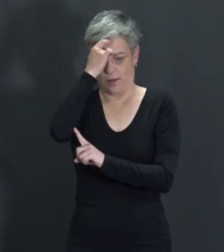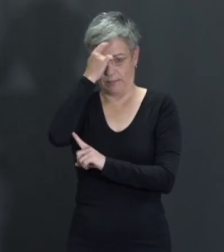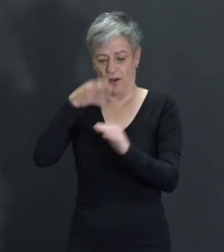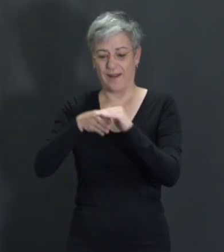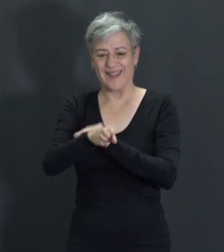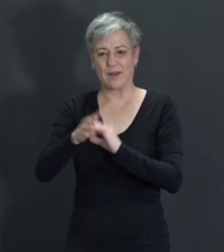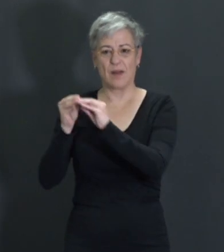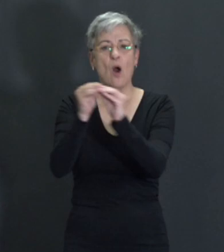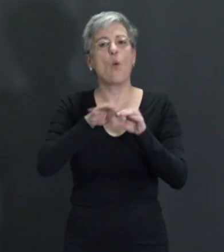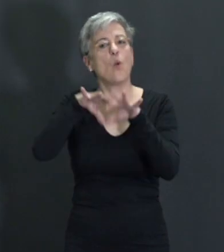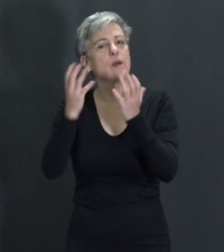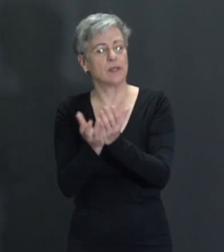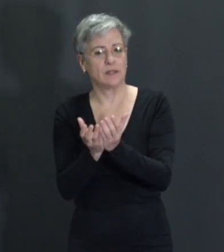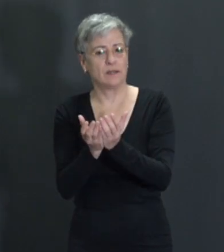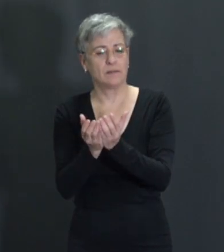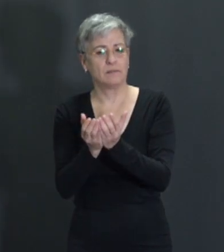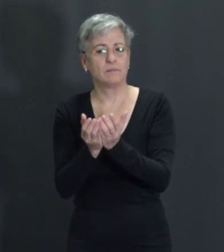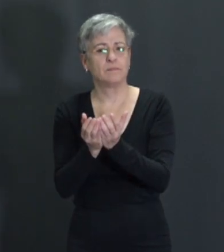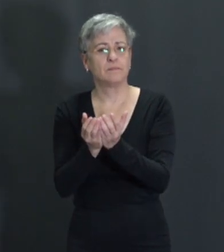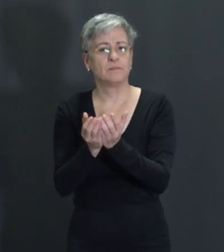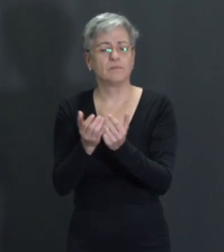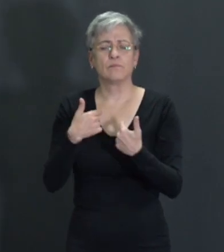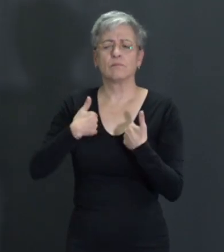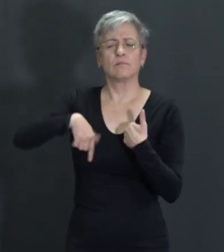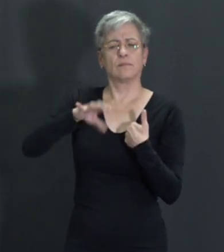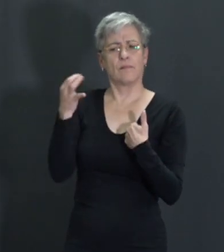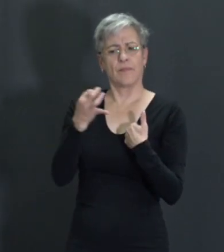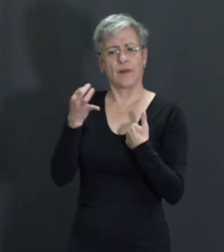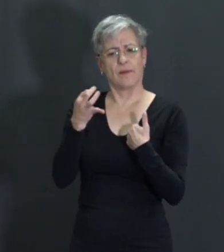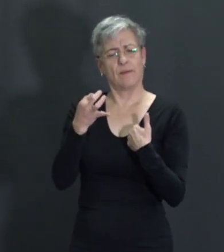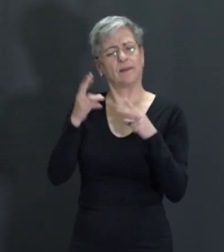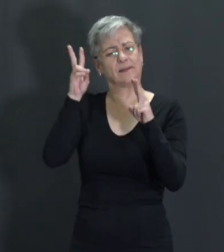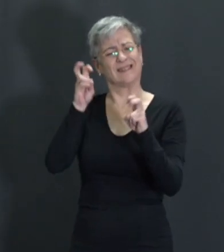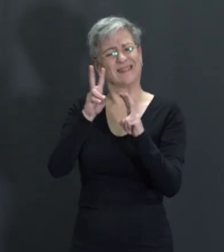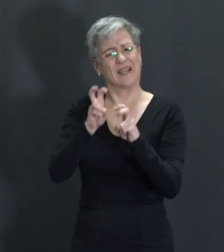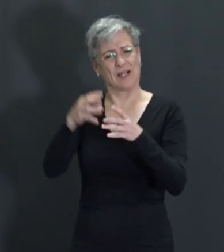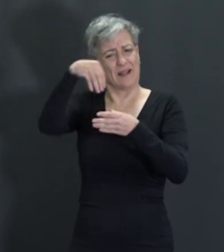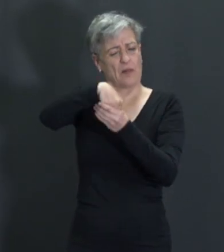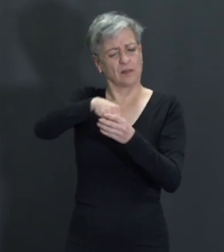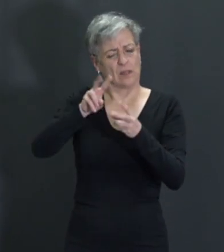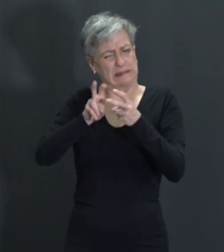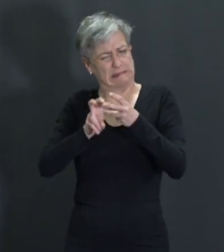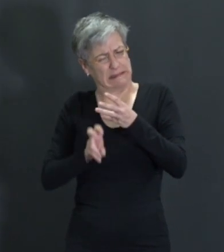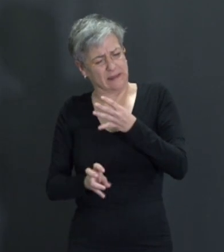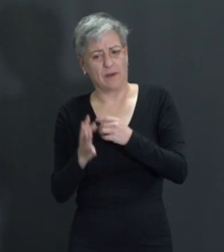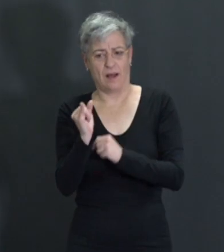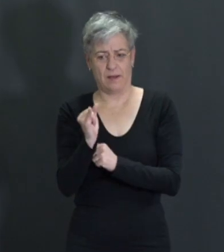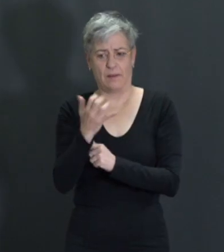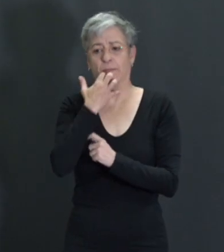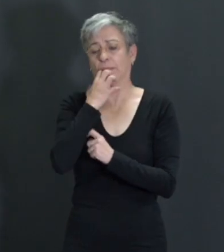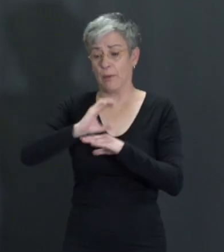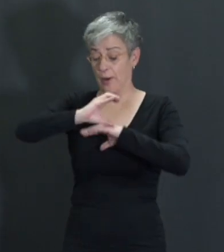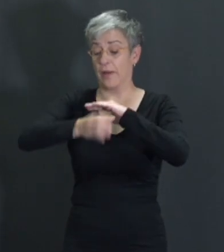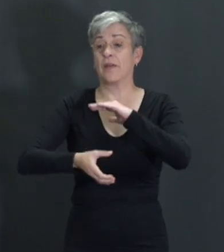cuando hablamos, hay que tener en cuenta muchas aristas. El CEAPAD yo creo que es un ejemplo claro de lo